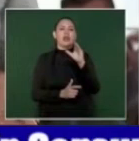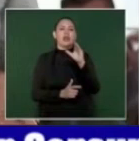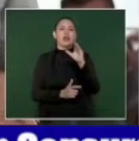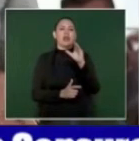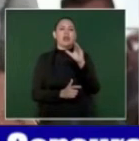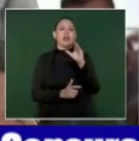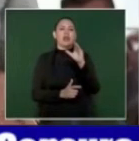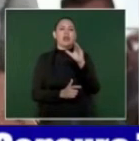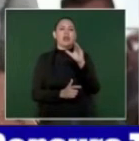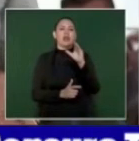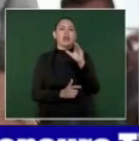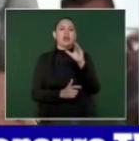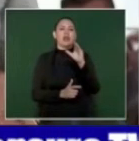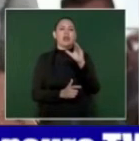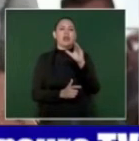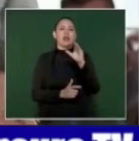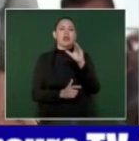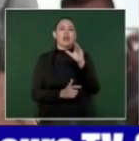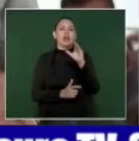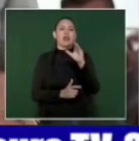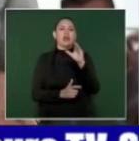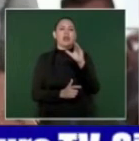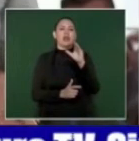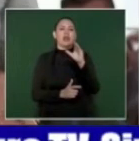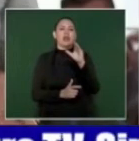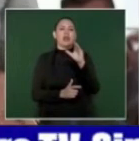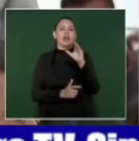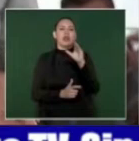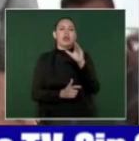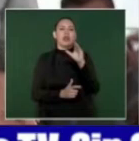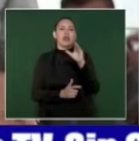esta... ¿cómo se llama la reportera?